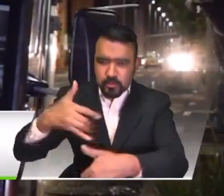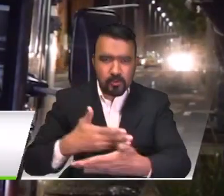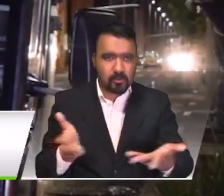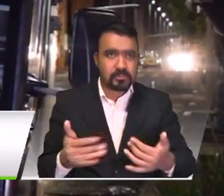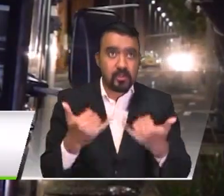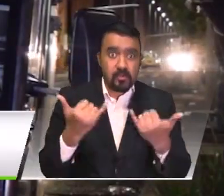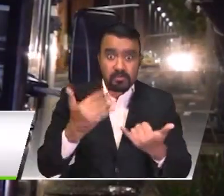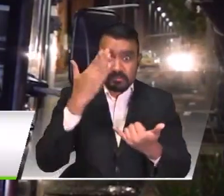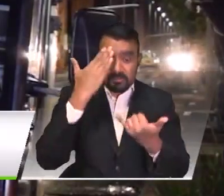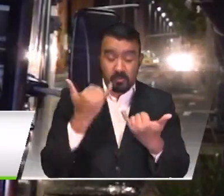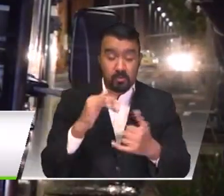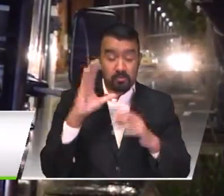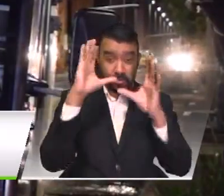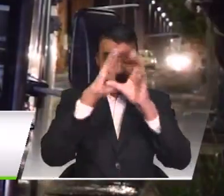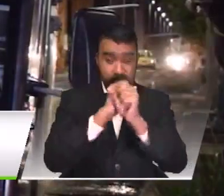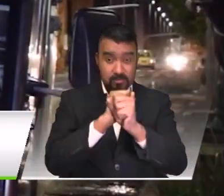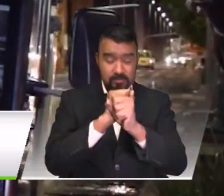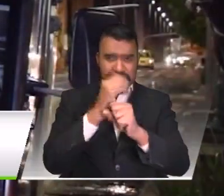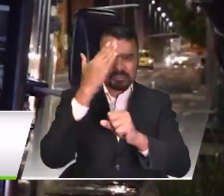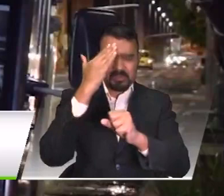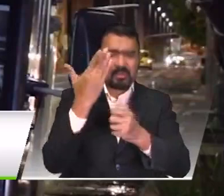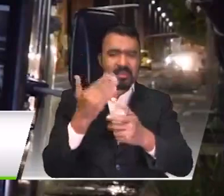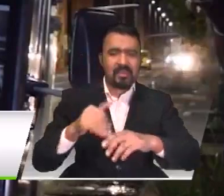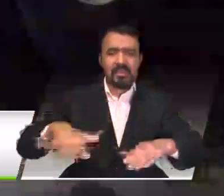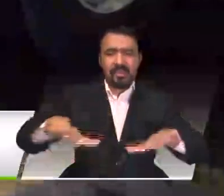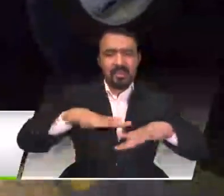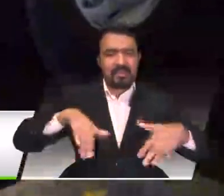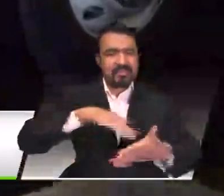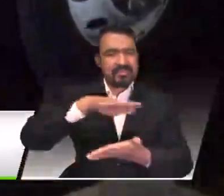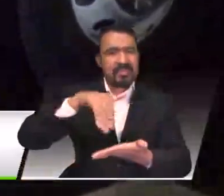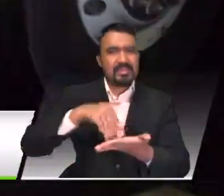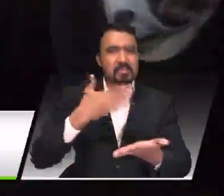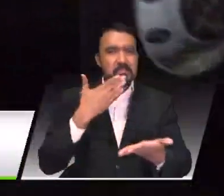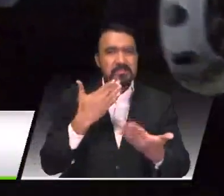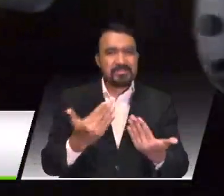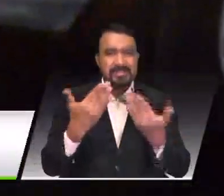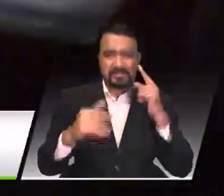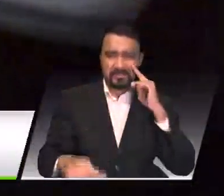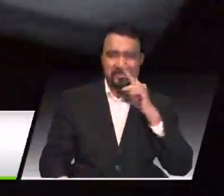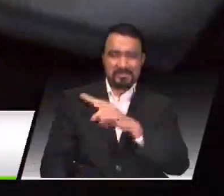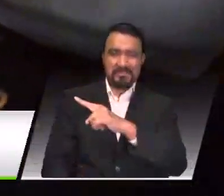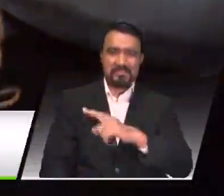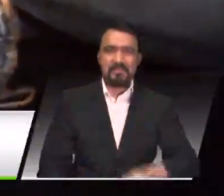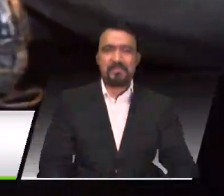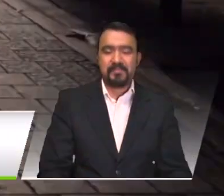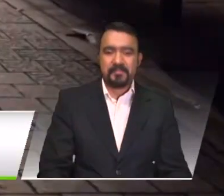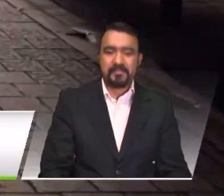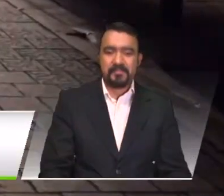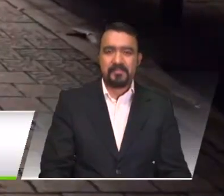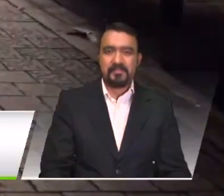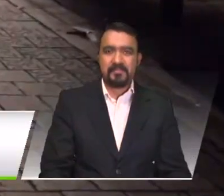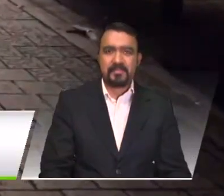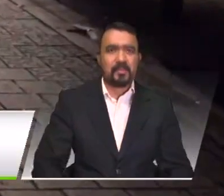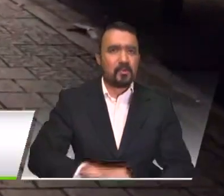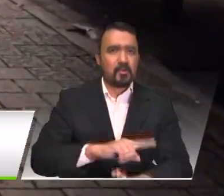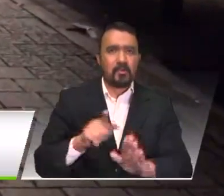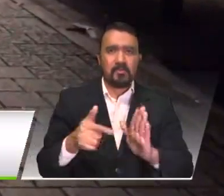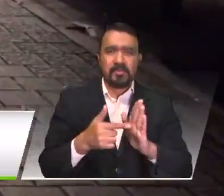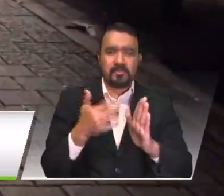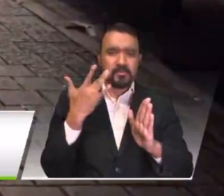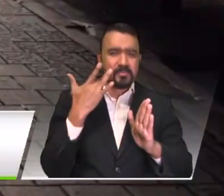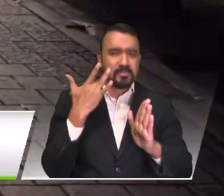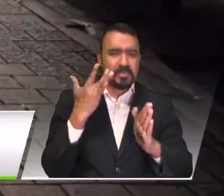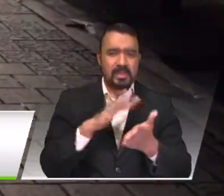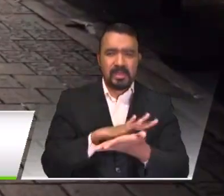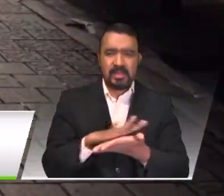previa de una reactivación económica de un centro abierto. Por eso la jornada de limpieza nocturna, para que este especial domingo